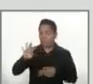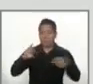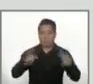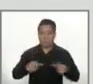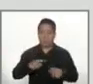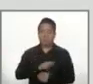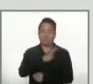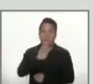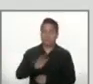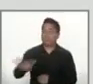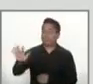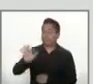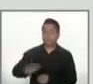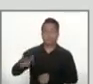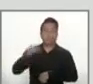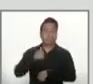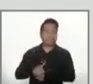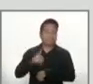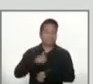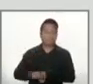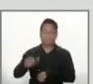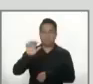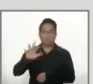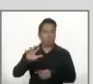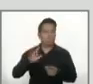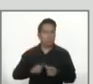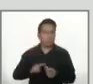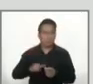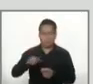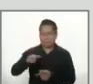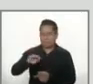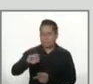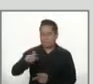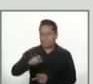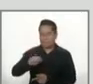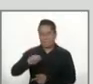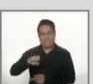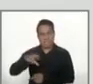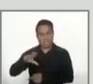defunciones. Para la Jurisdicción Sanitaria número 5, Mixteca,